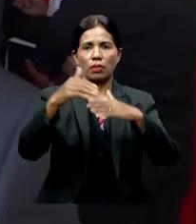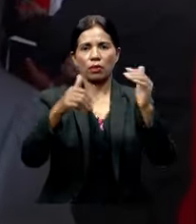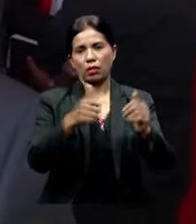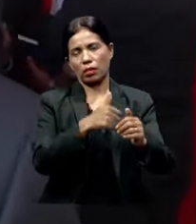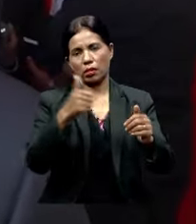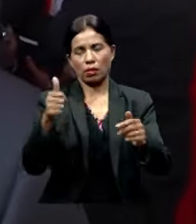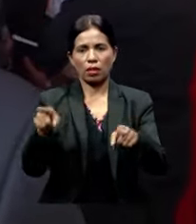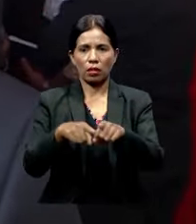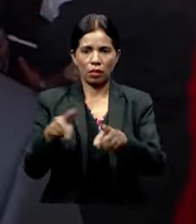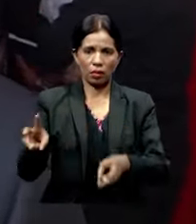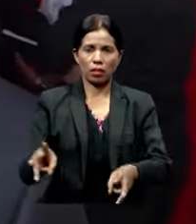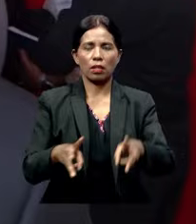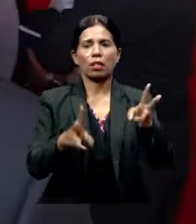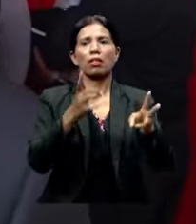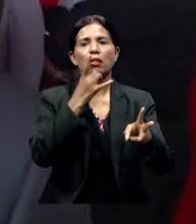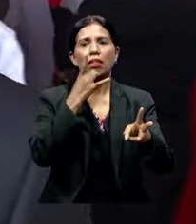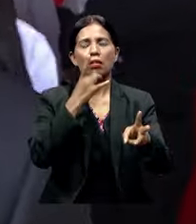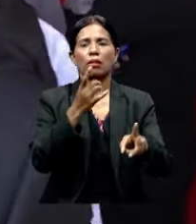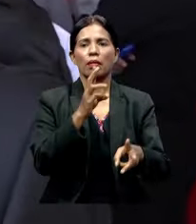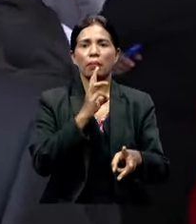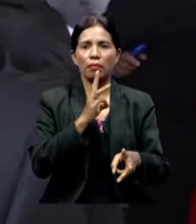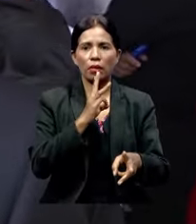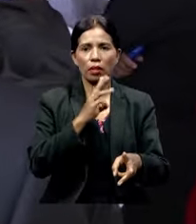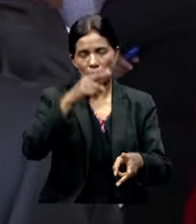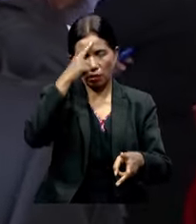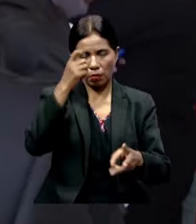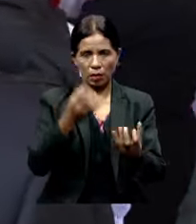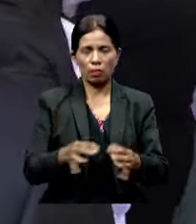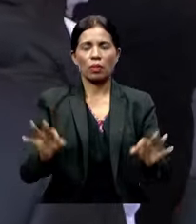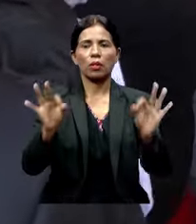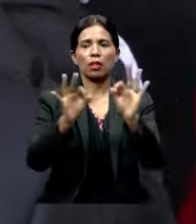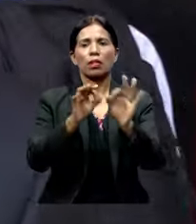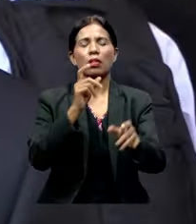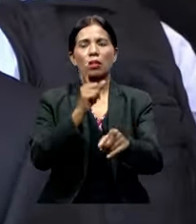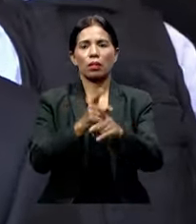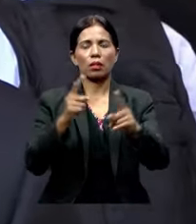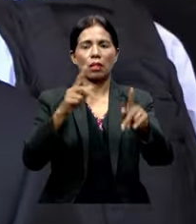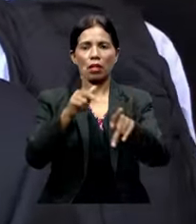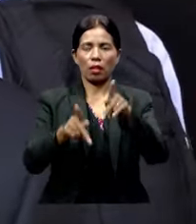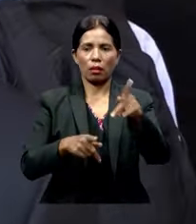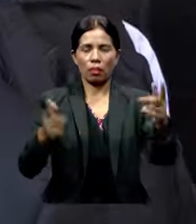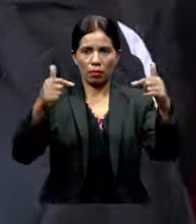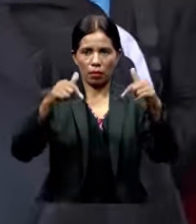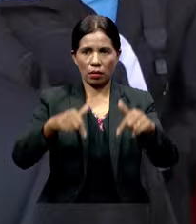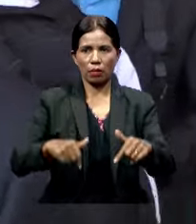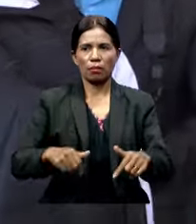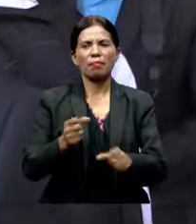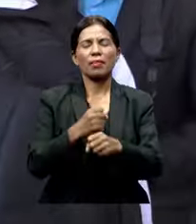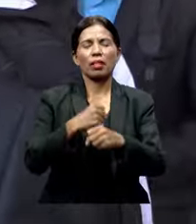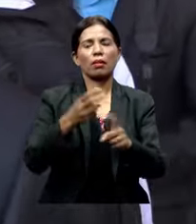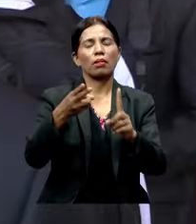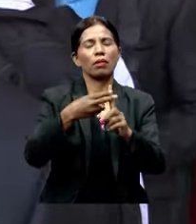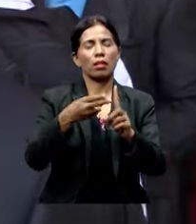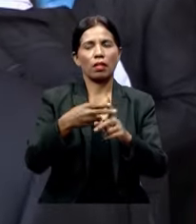sana estrada electricidade p tamba ne importante liu atu ema mai halu investian por exemplo ema atu halu hotel e fatin ida